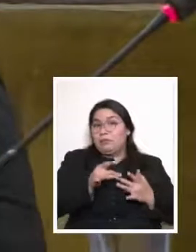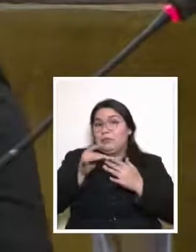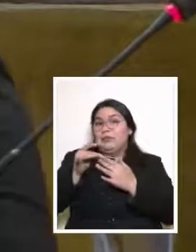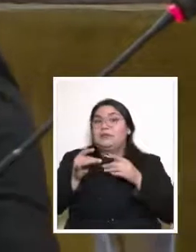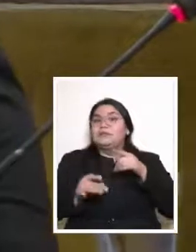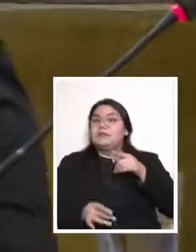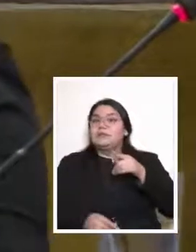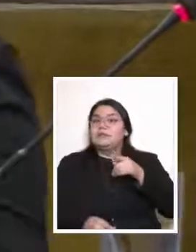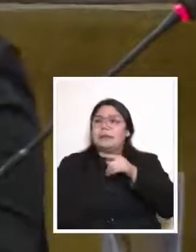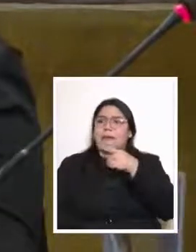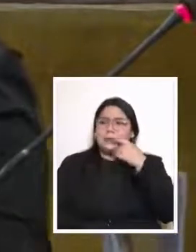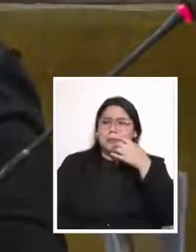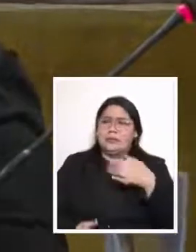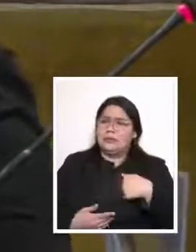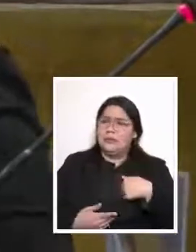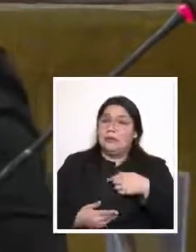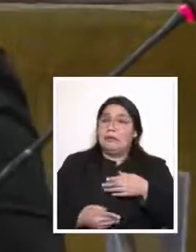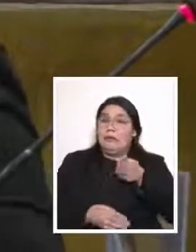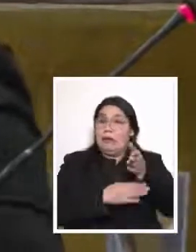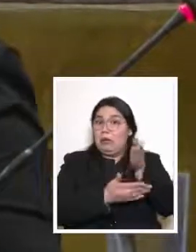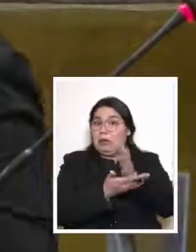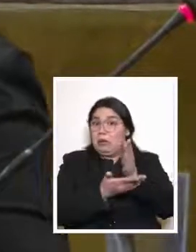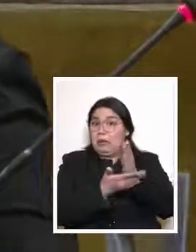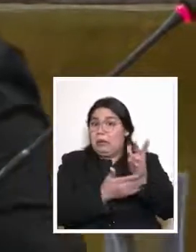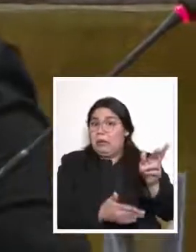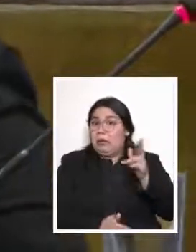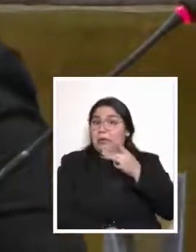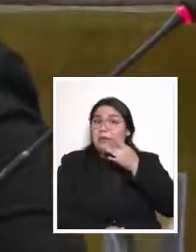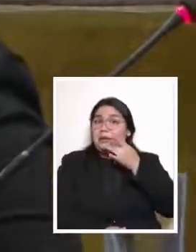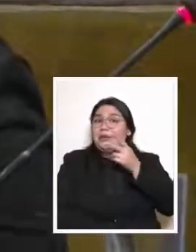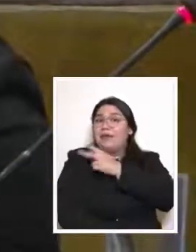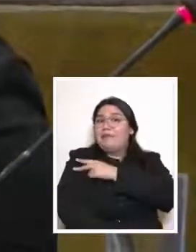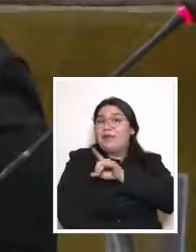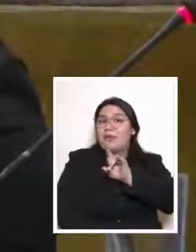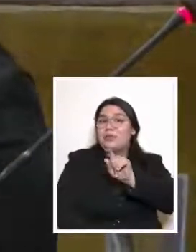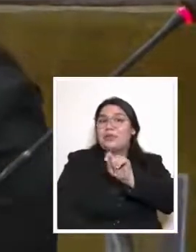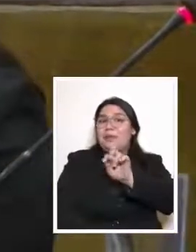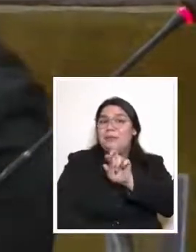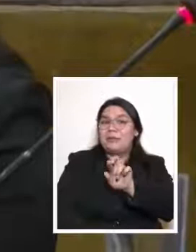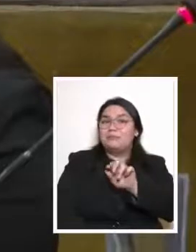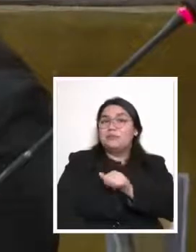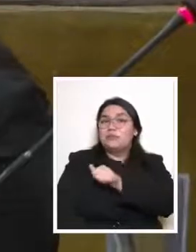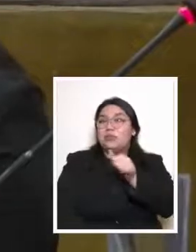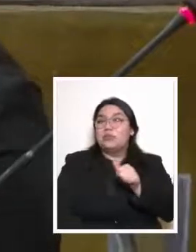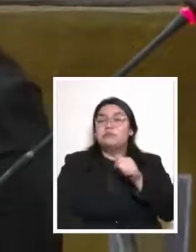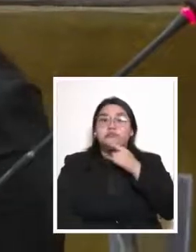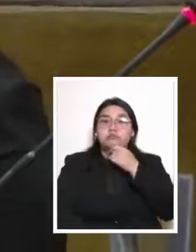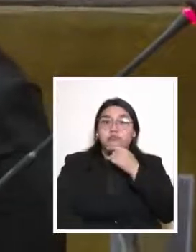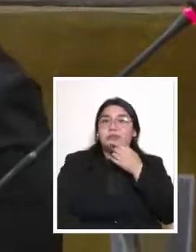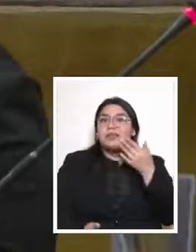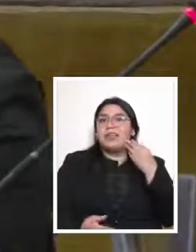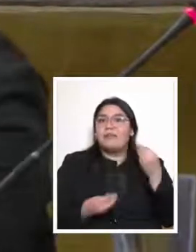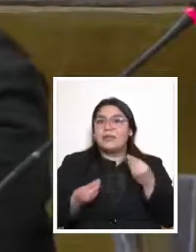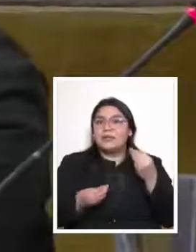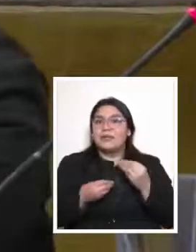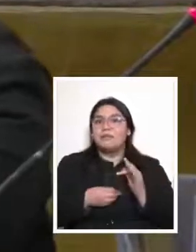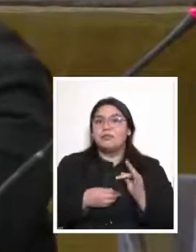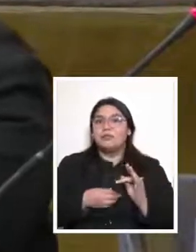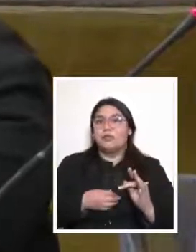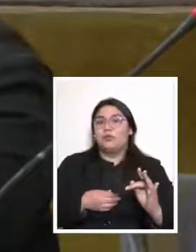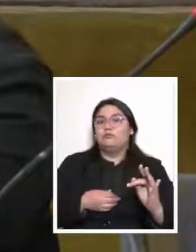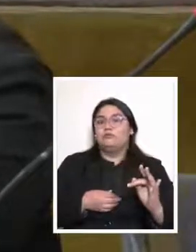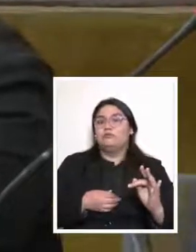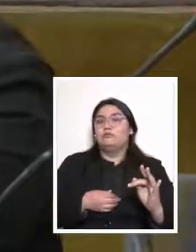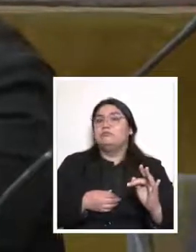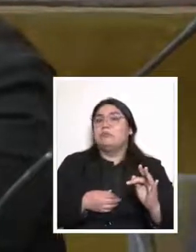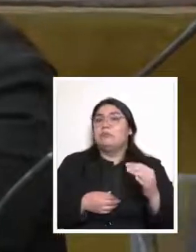mi colegio, porque desde la unidad técnico-pedagógica todos nos preguntábamos qué iba a pasar en los siguientes años, y creo que